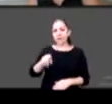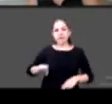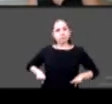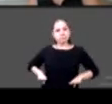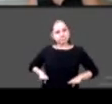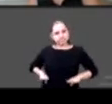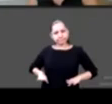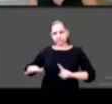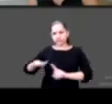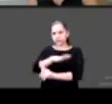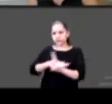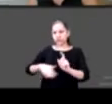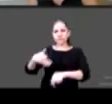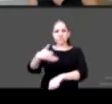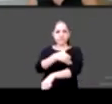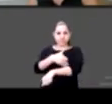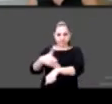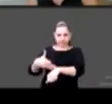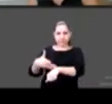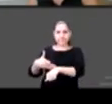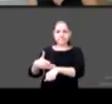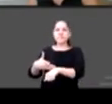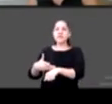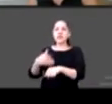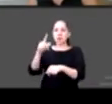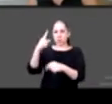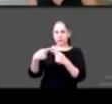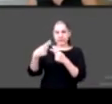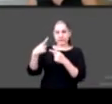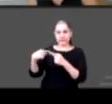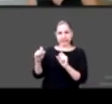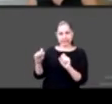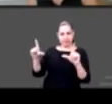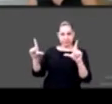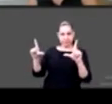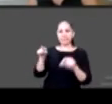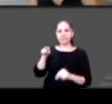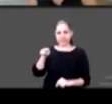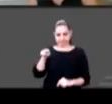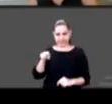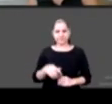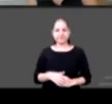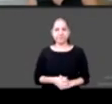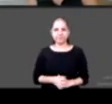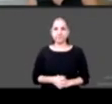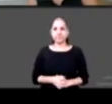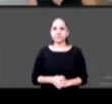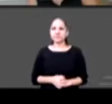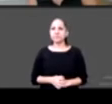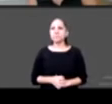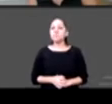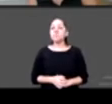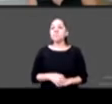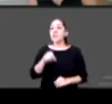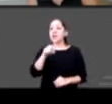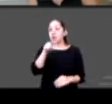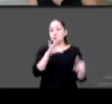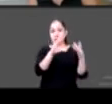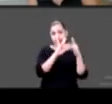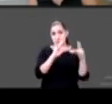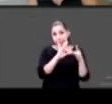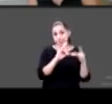¿puedes ir uno, por favor, por atrás? No sé dónde. Sí, entonces, ahí lo que estamos hablando es que tenemos